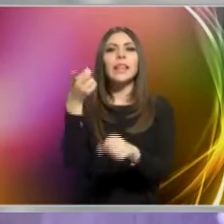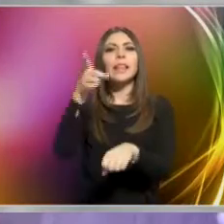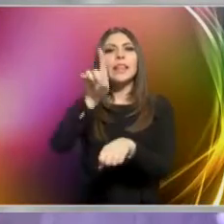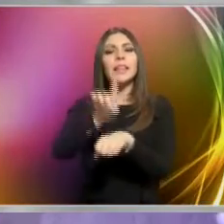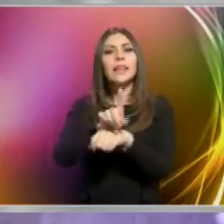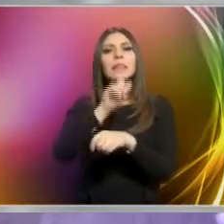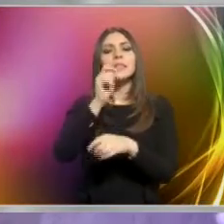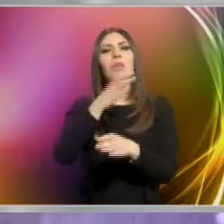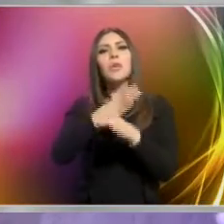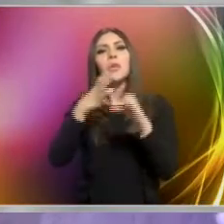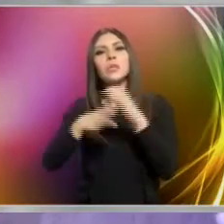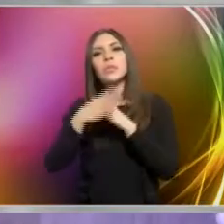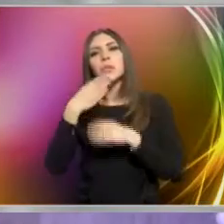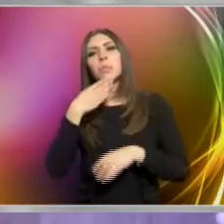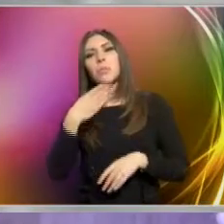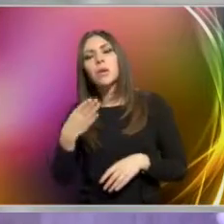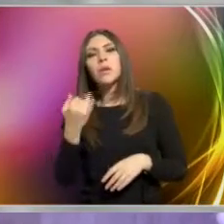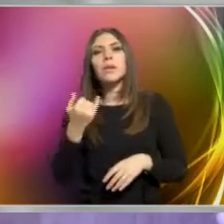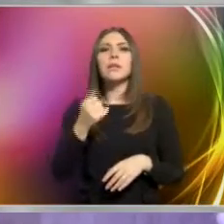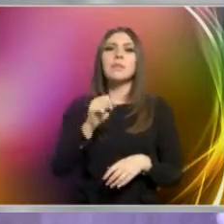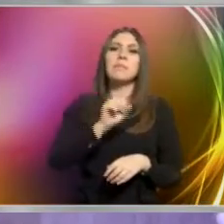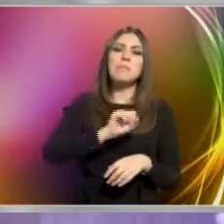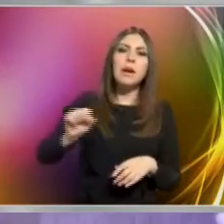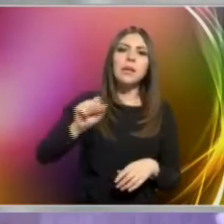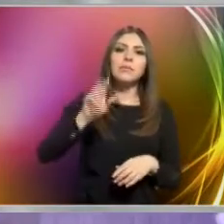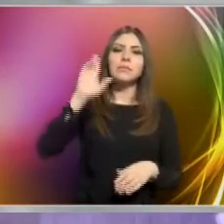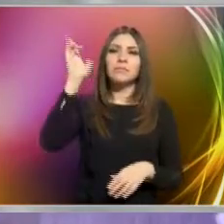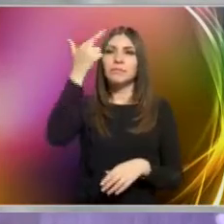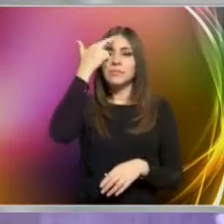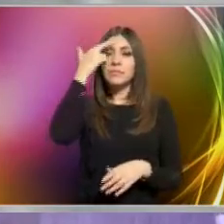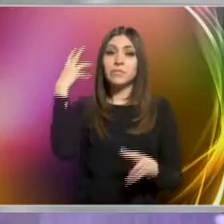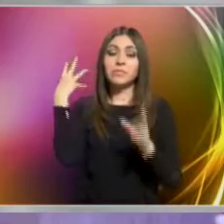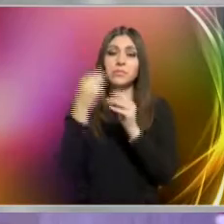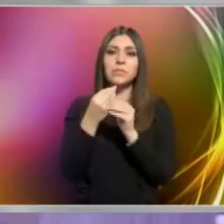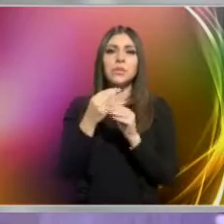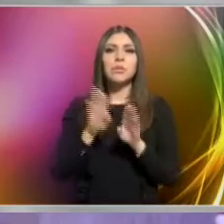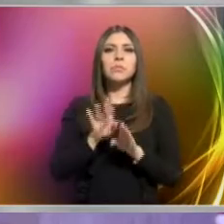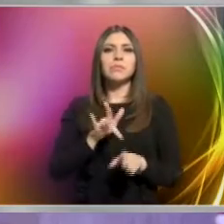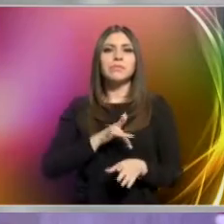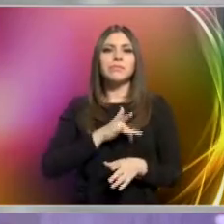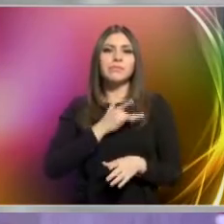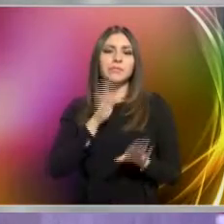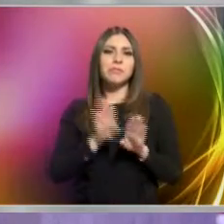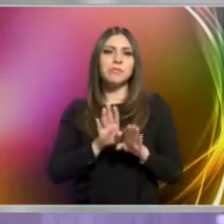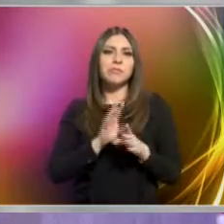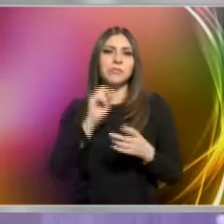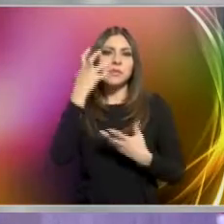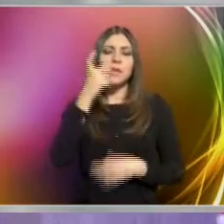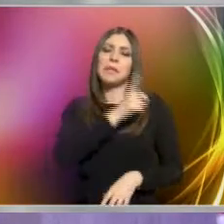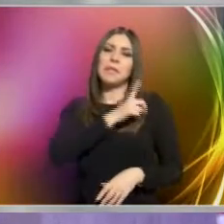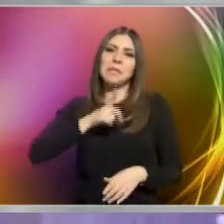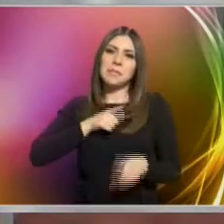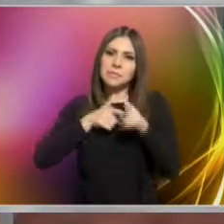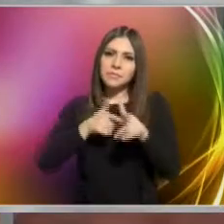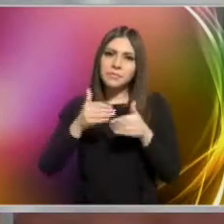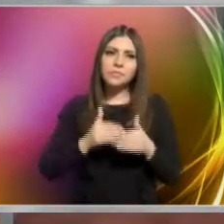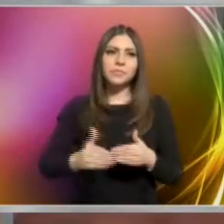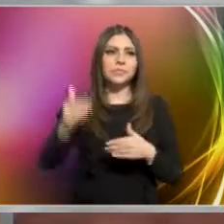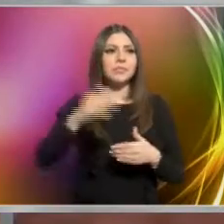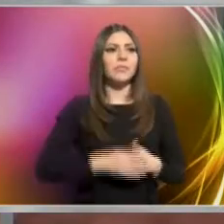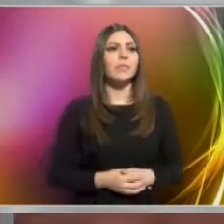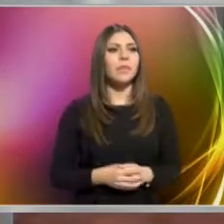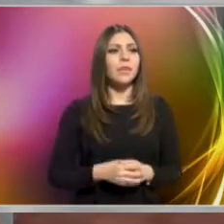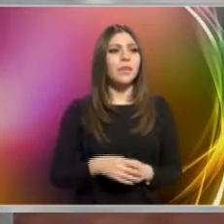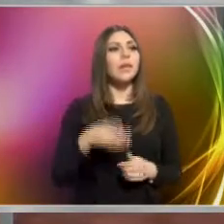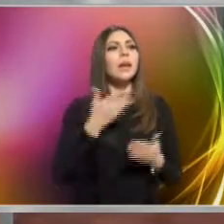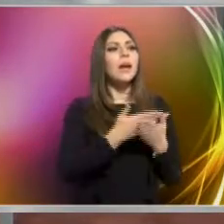año, de las cosas buenas, entra esa nostalgia, pero bueno, hay que Hay que disfrutarla. seguir, Claro. Y hablando Oye, sí, sí, sí. recapitulación. A